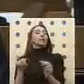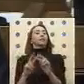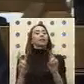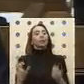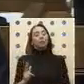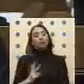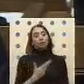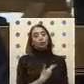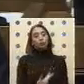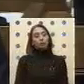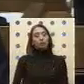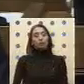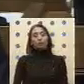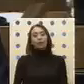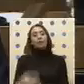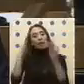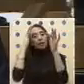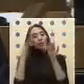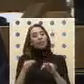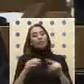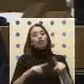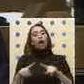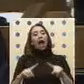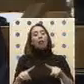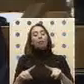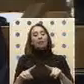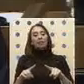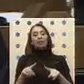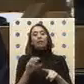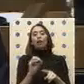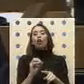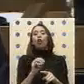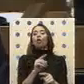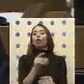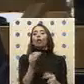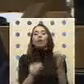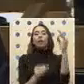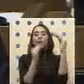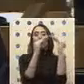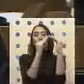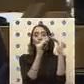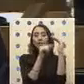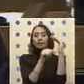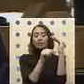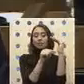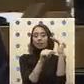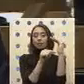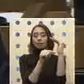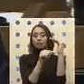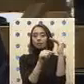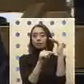señor Presidente, decisiones administrativas o de órganos de tribunales de justicia